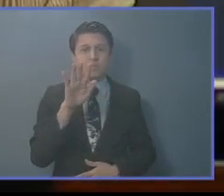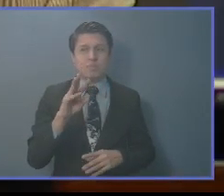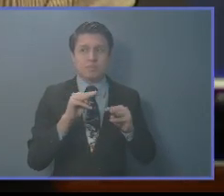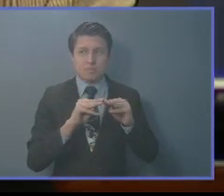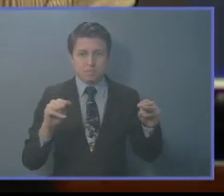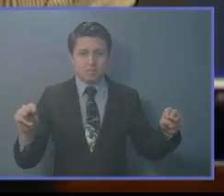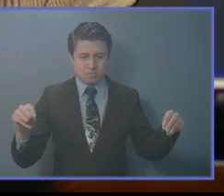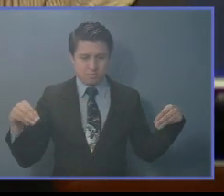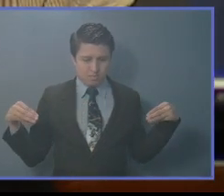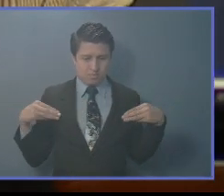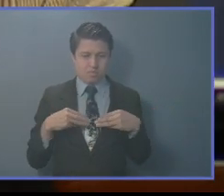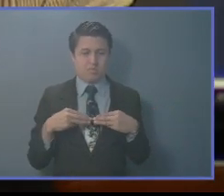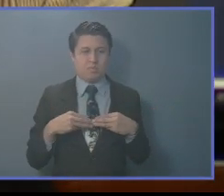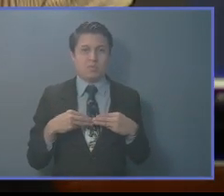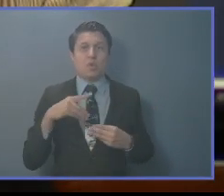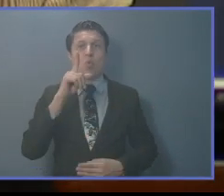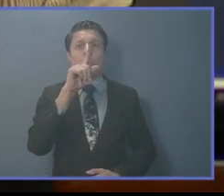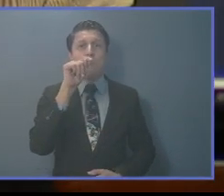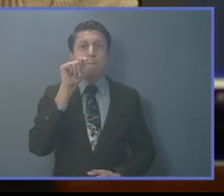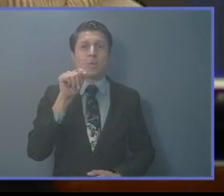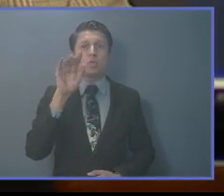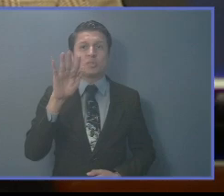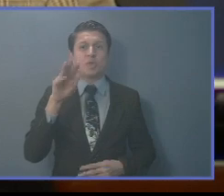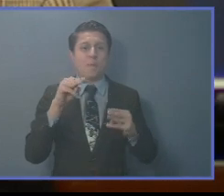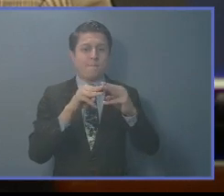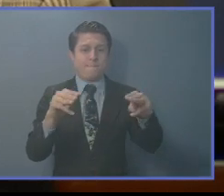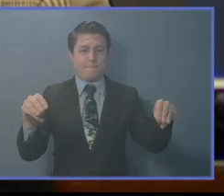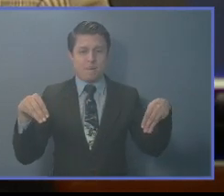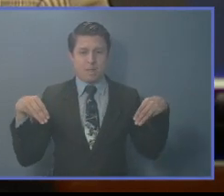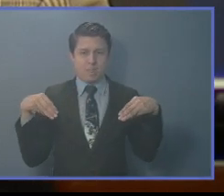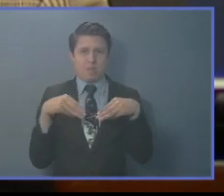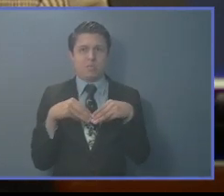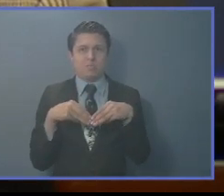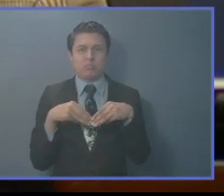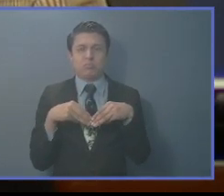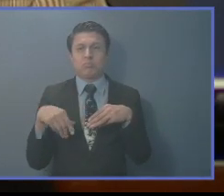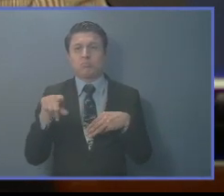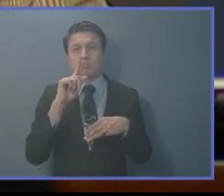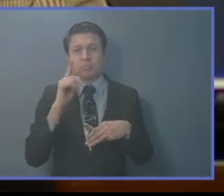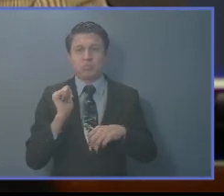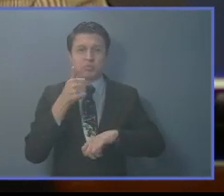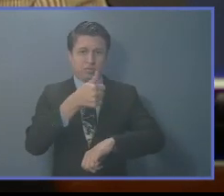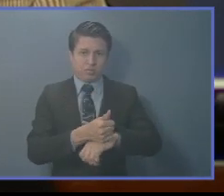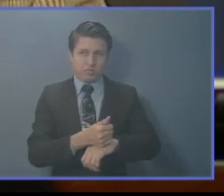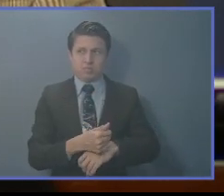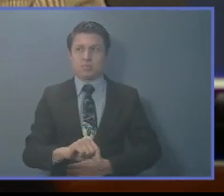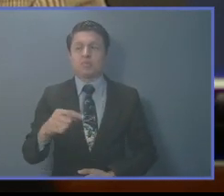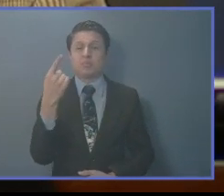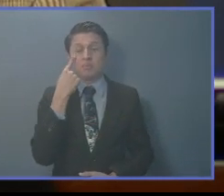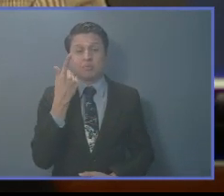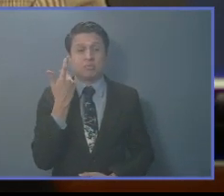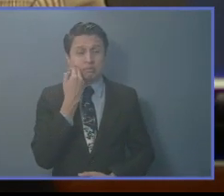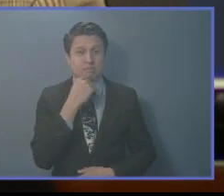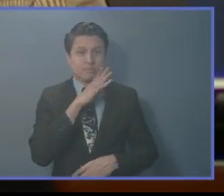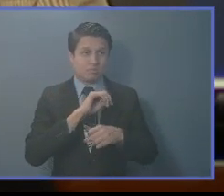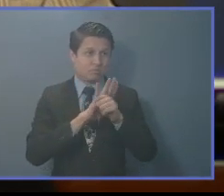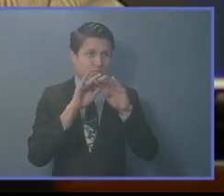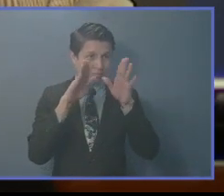cuadrados por persona. Lo dispuesto en el presente decreto estará sujeto a reformas en virtud del comportamiento y riesgo epidemiológico de la pandemia